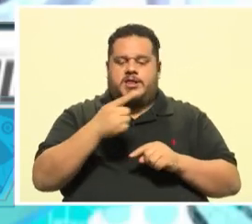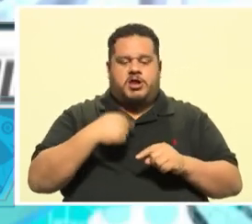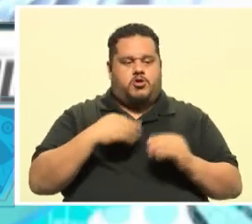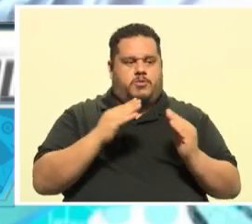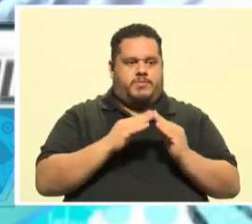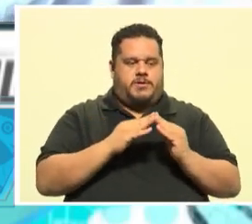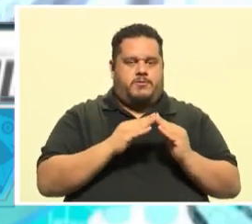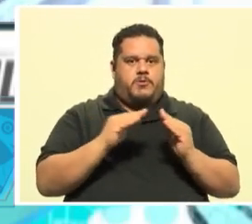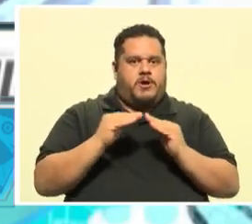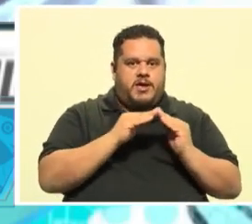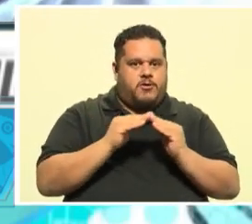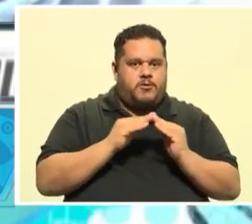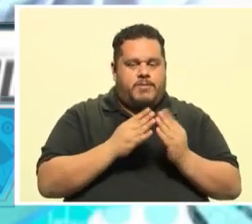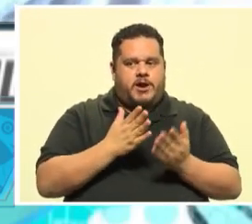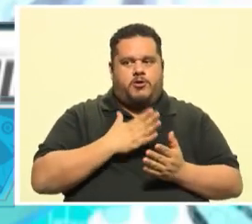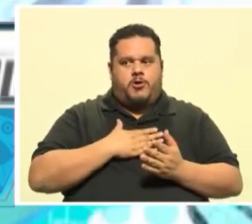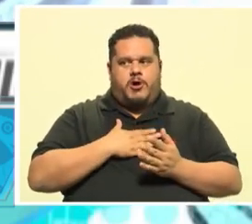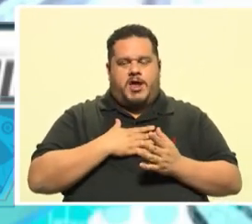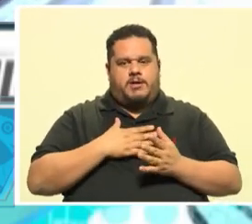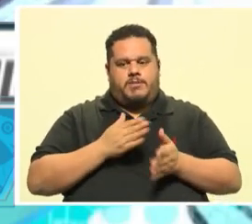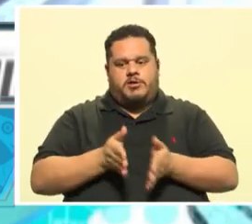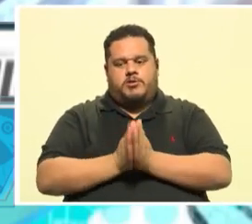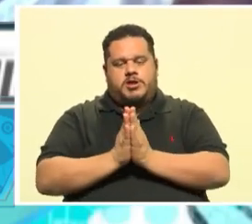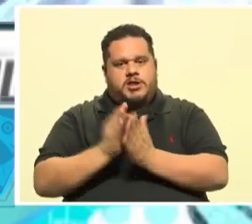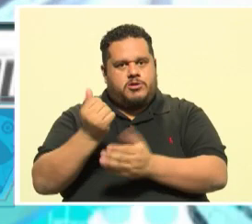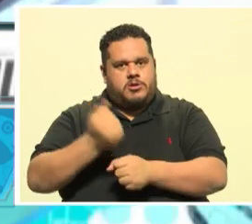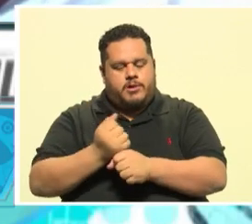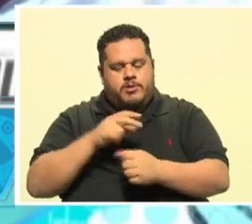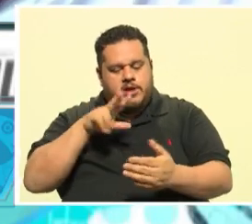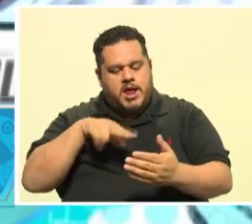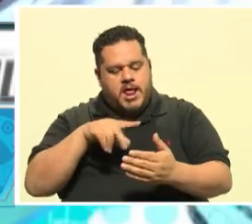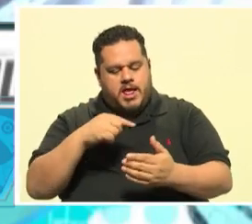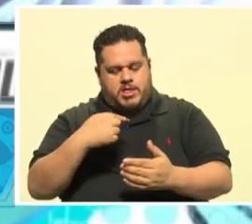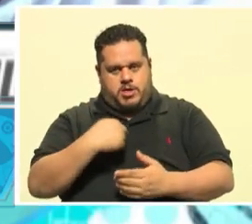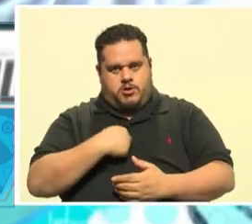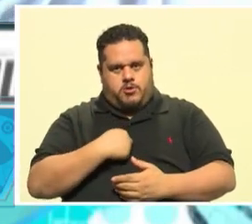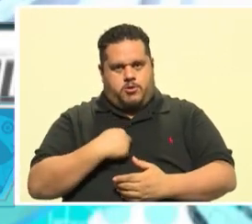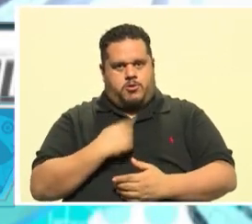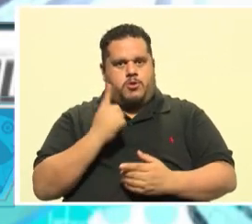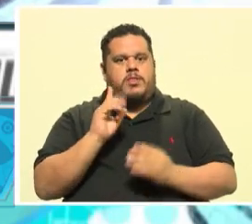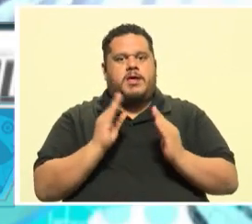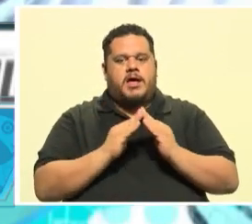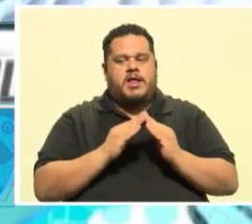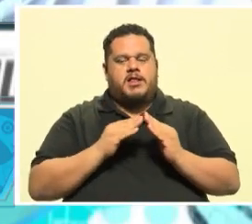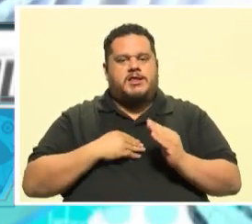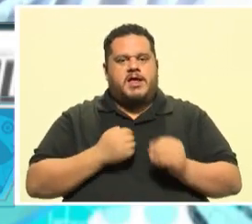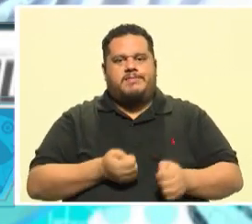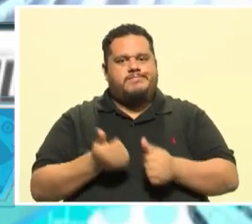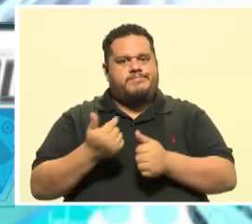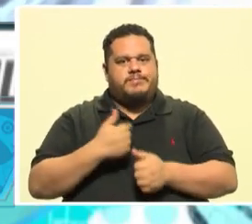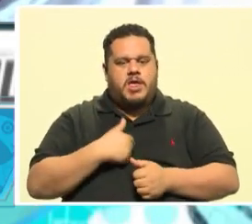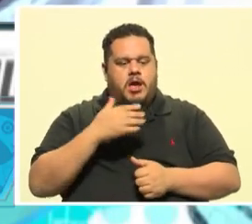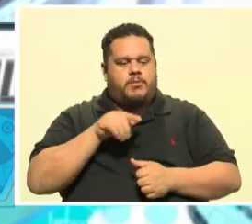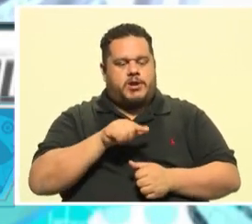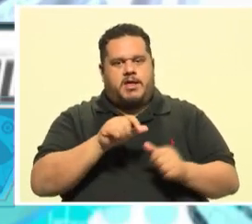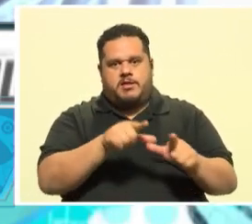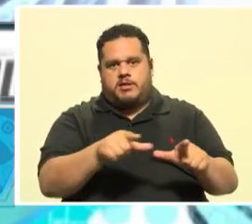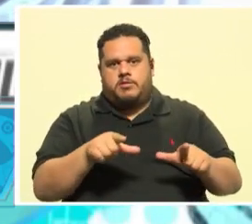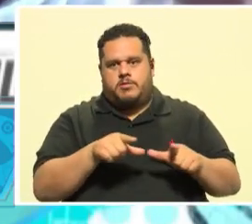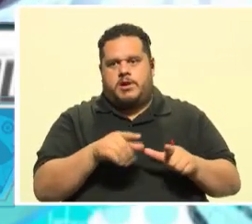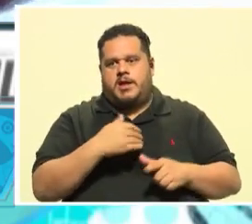va a decir, bueno, para garantizar los empleos tenemos que cerrar la frontera para que los recién llegados no quiten los poquitos empleos